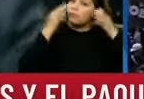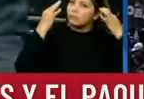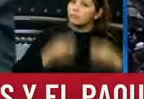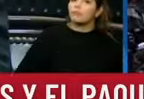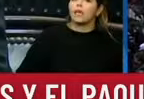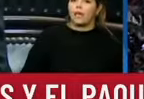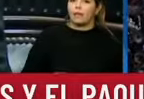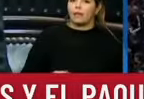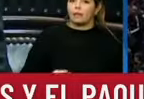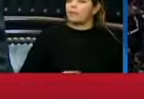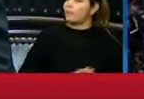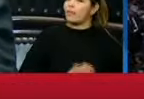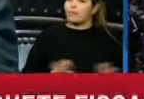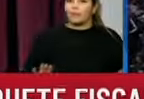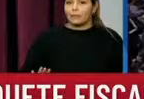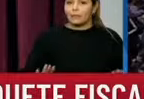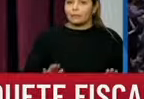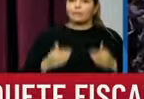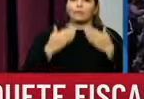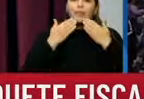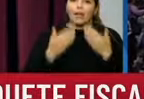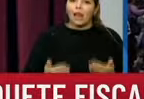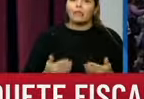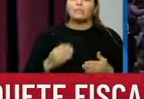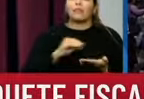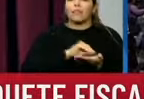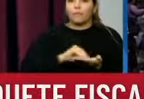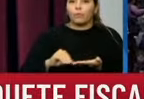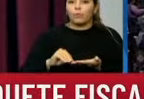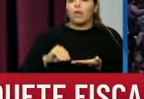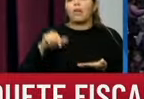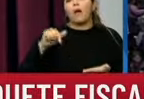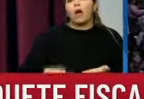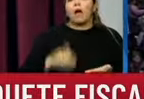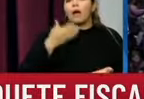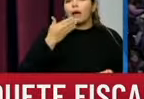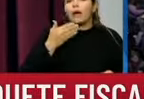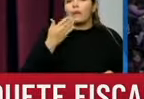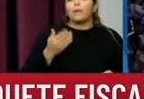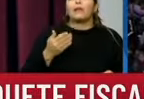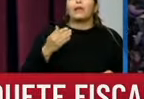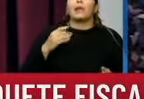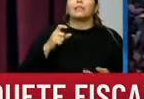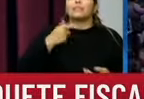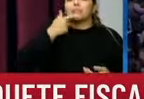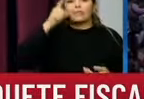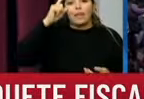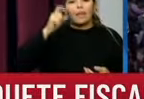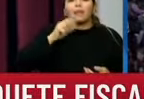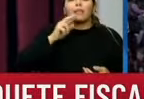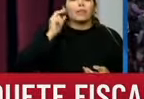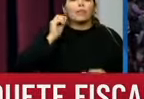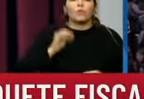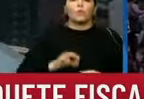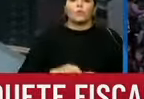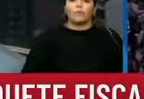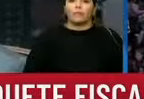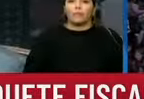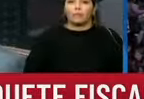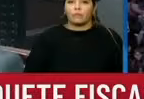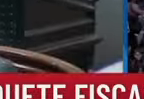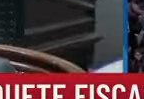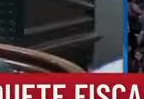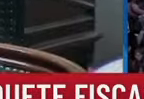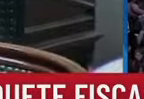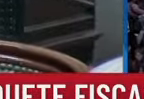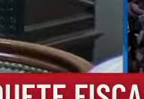Quilmes. Claro. ¿No? Entonces, indignada, me decía, yo entiendo todo, pero la gente necesita otra cosa. Mataron a una chica, General Rodríguez, el